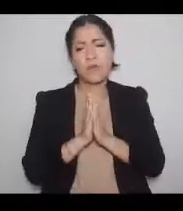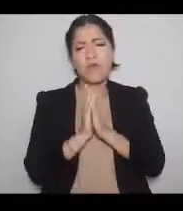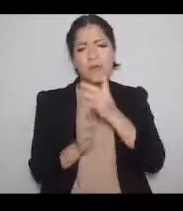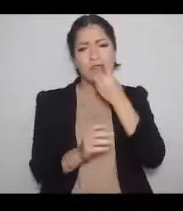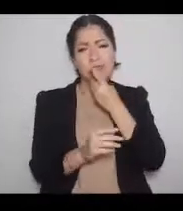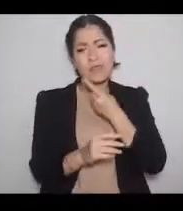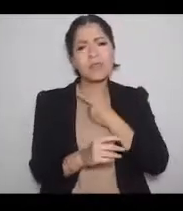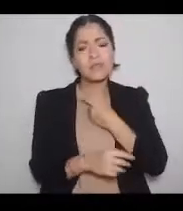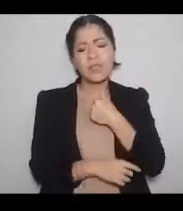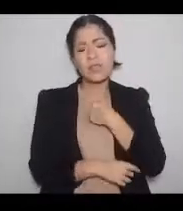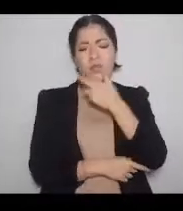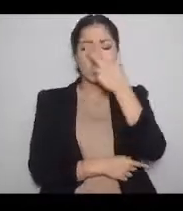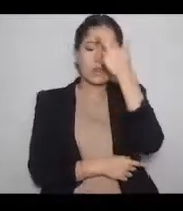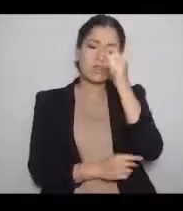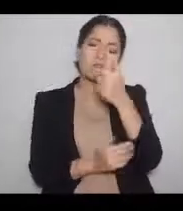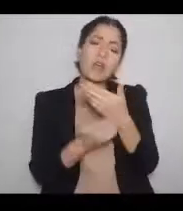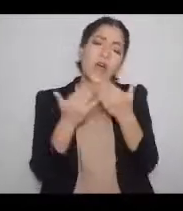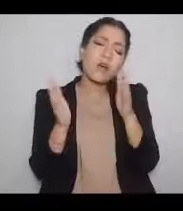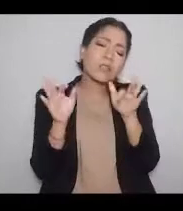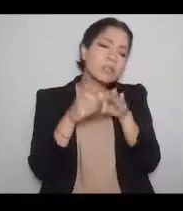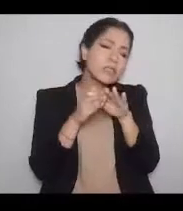que darle un cadáver.